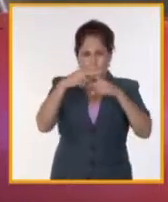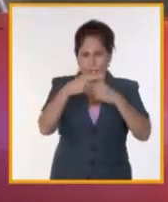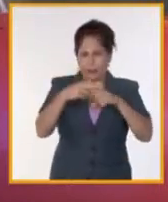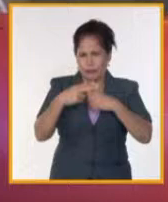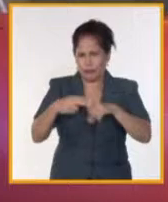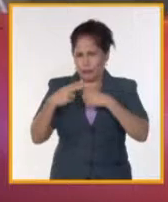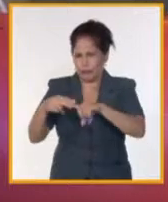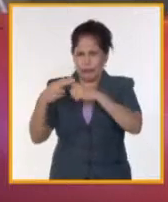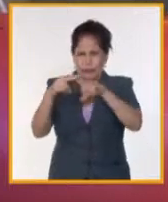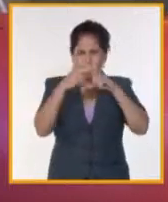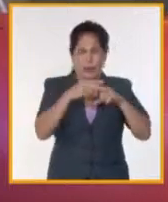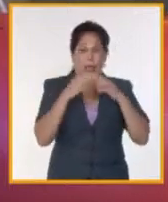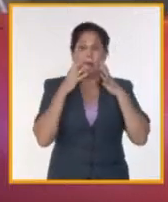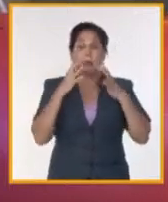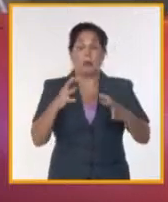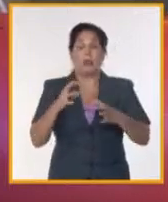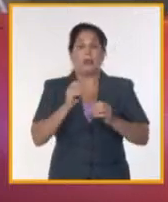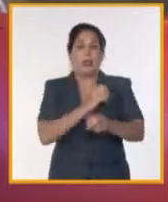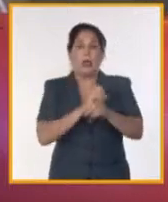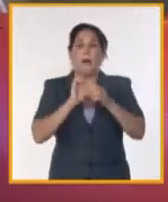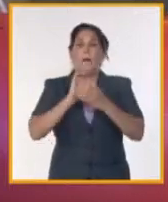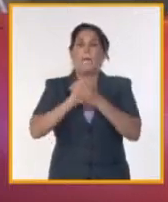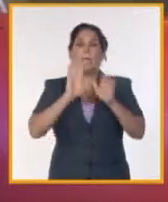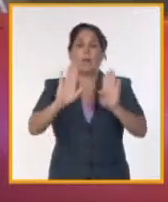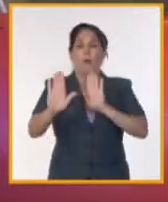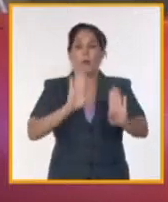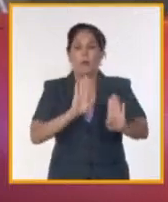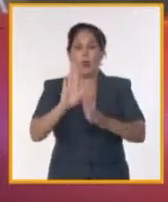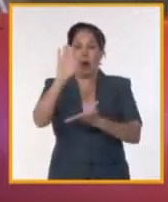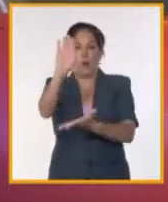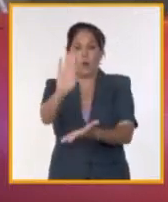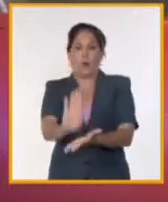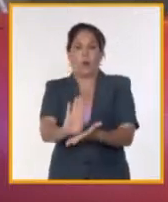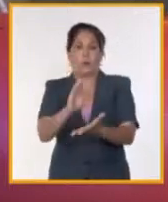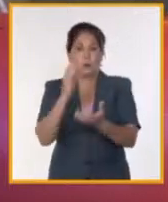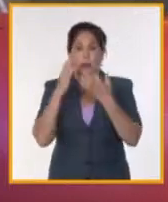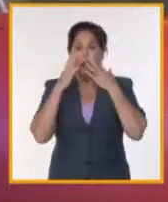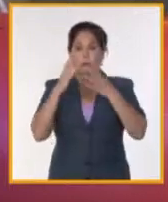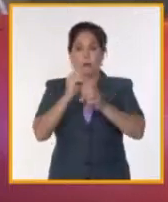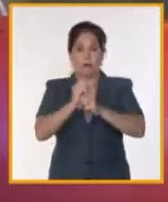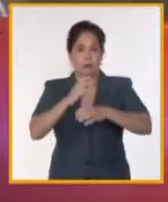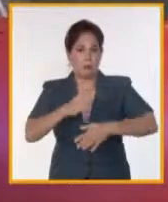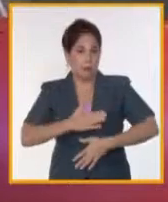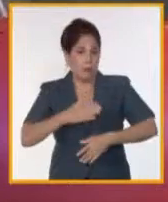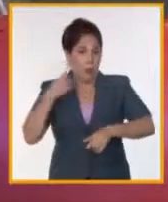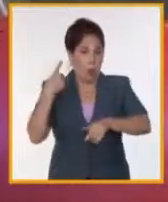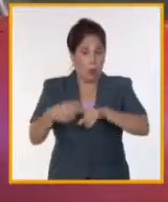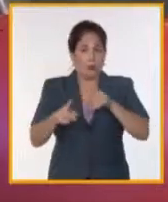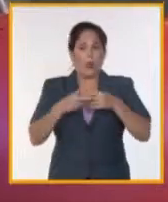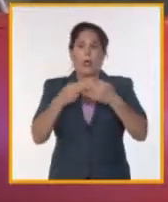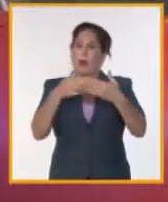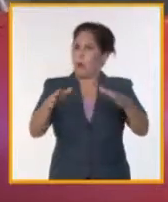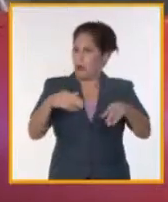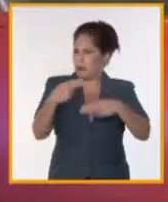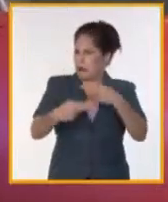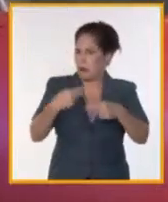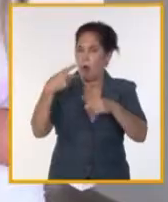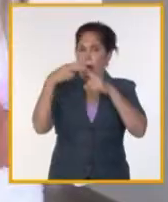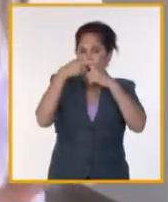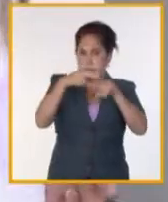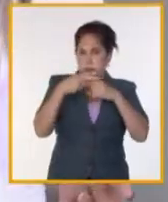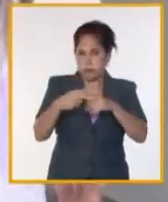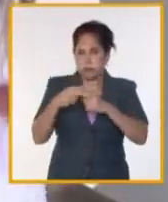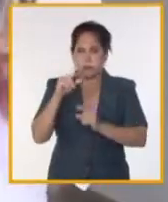instalaciones emblemáticas, monumentos de reconocido valor patrimonial inaugurar también obras